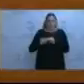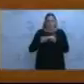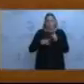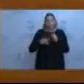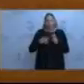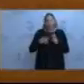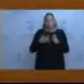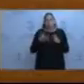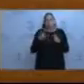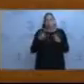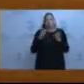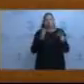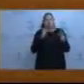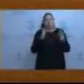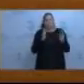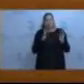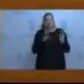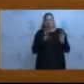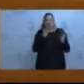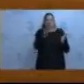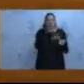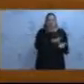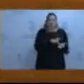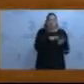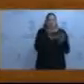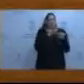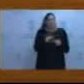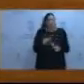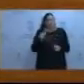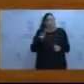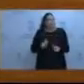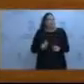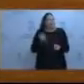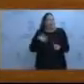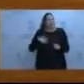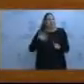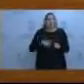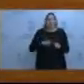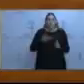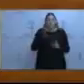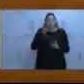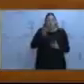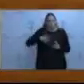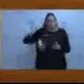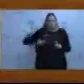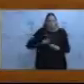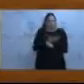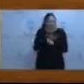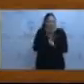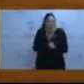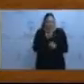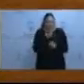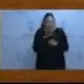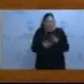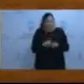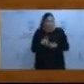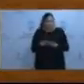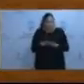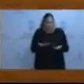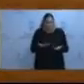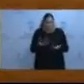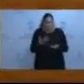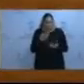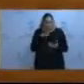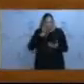el tiempo en el que se desarrolló, de la misma forma han quedado ya obsoletos y faltos de utilidad, precisamente porque no se describe